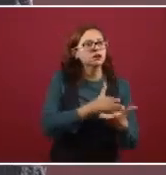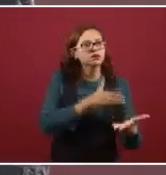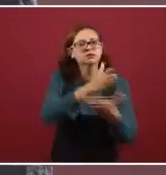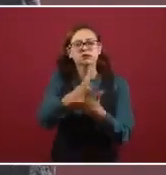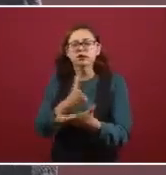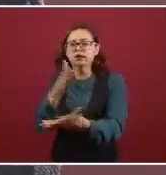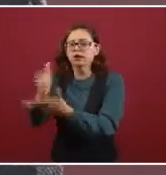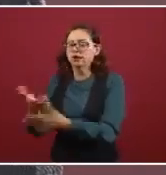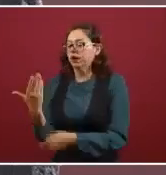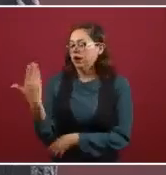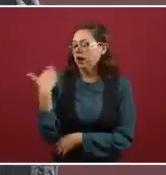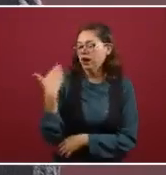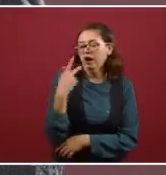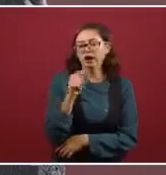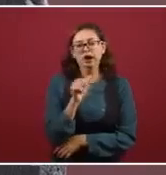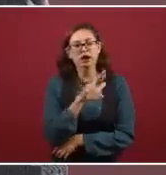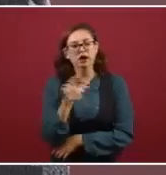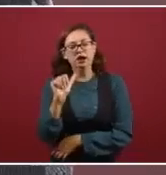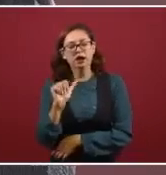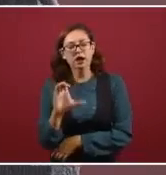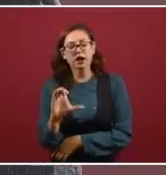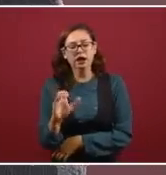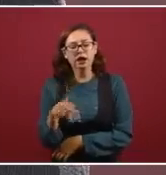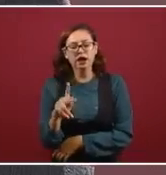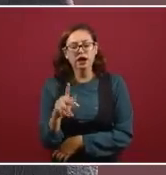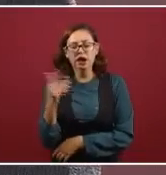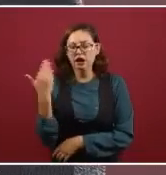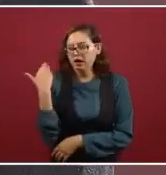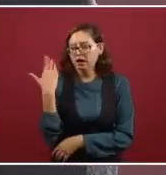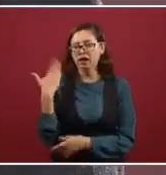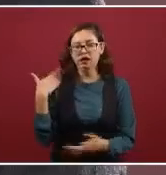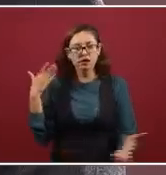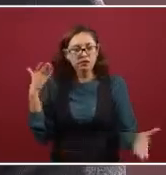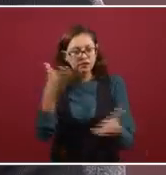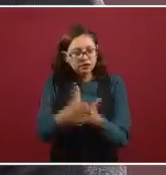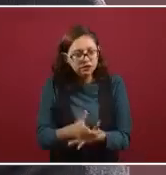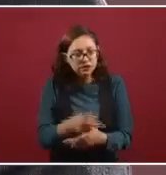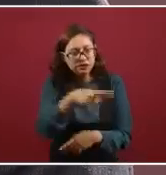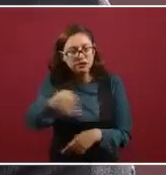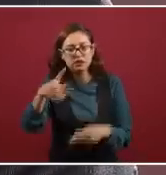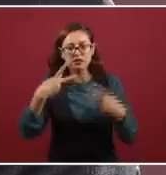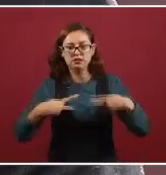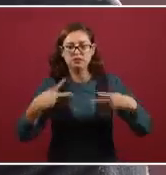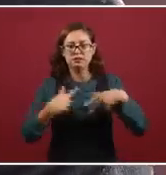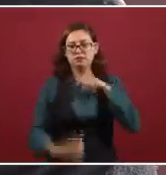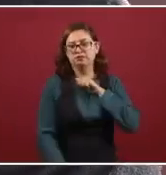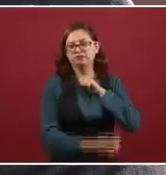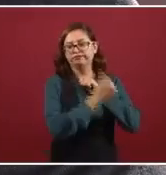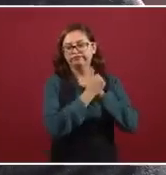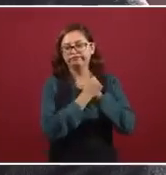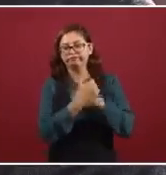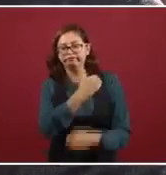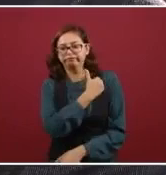acabo de ir a Parral hace relativamente poco, y la demanda de la gente